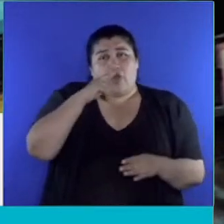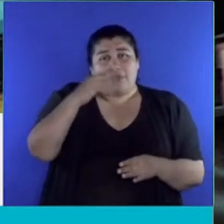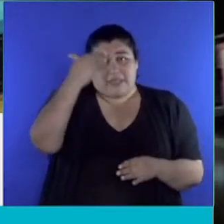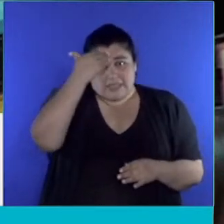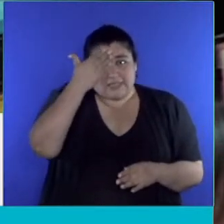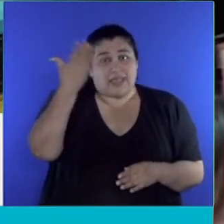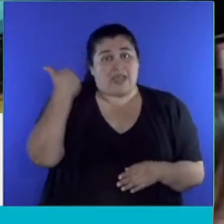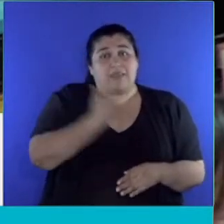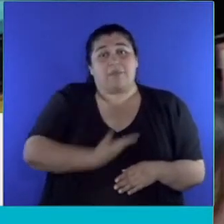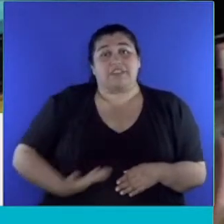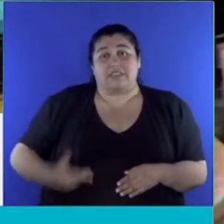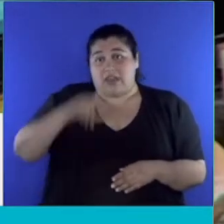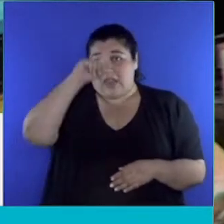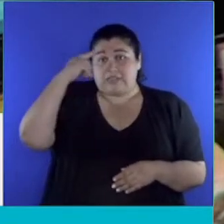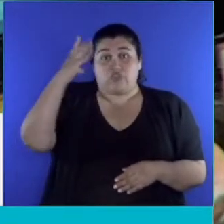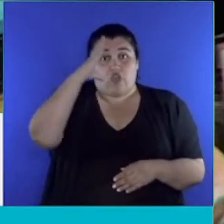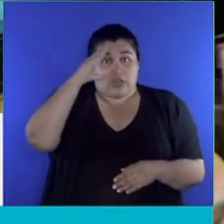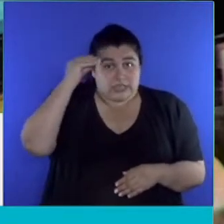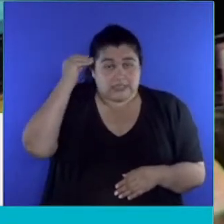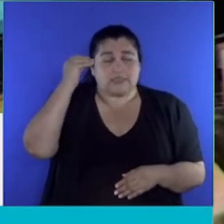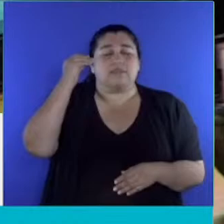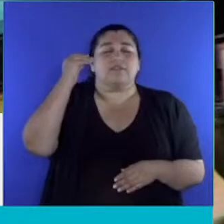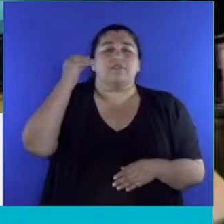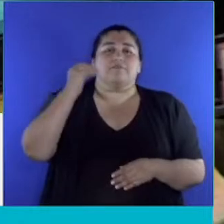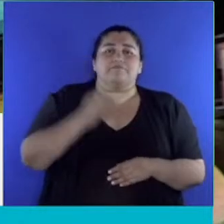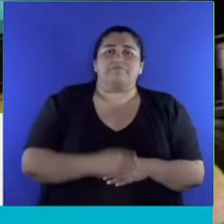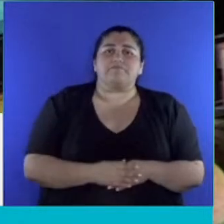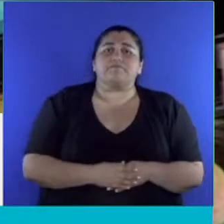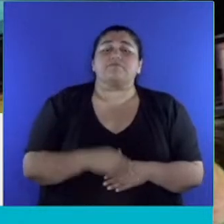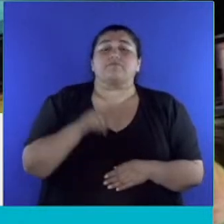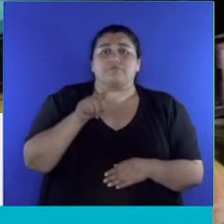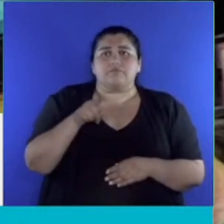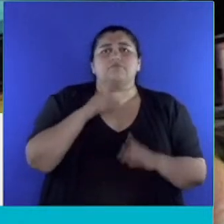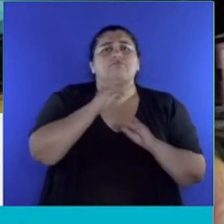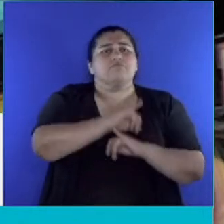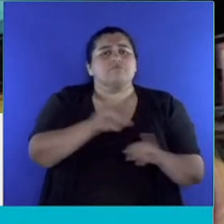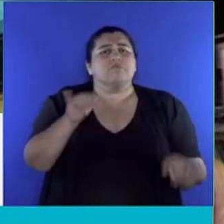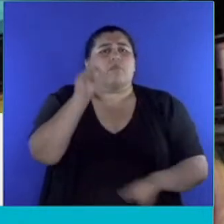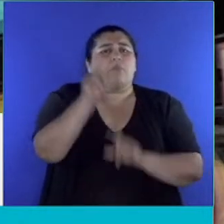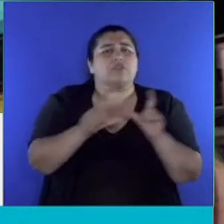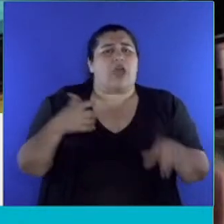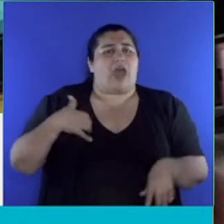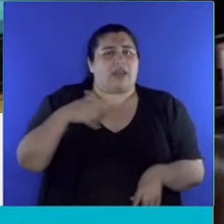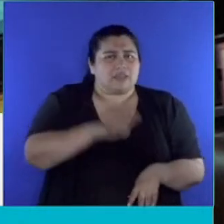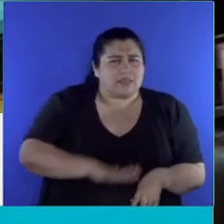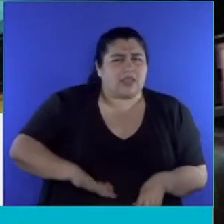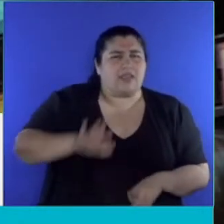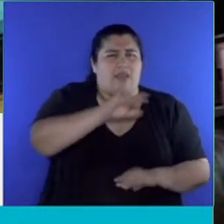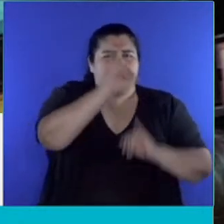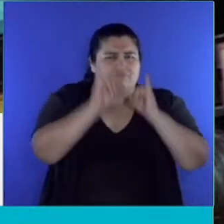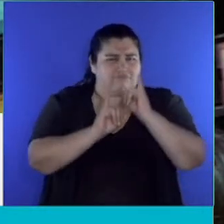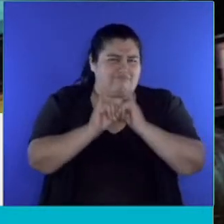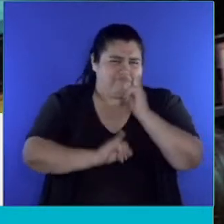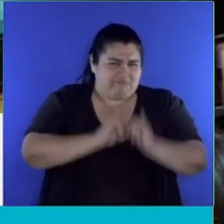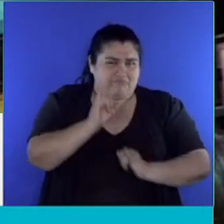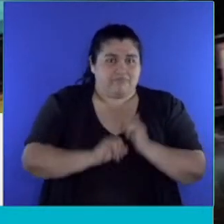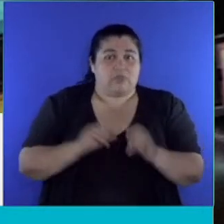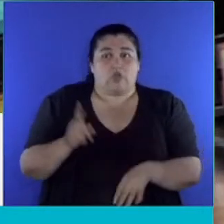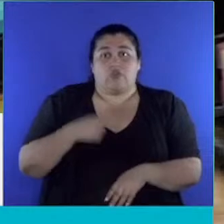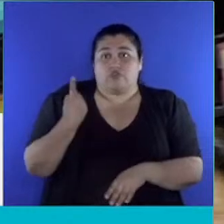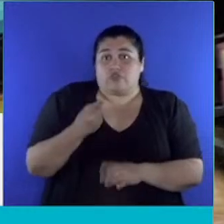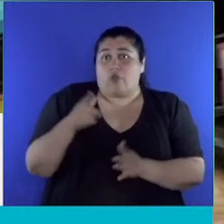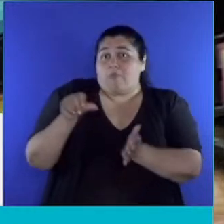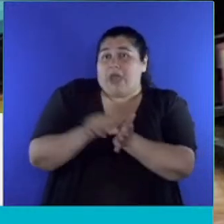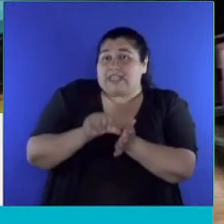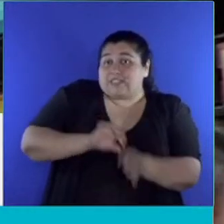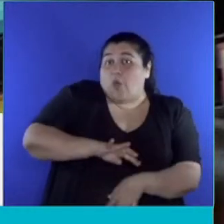entonces presidenta de la Nación, Cristina Fernández de Kirchner, nos anunciaba a los argentinos y a las argentinas que pasábamos a ser el cuarto